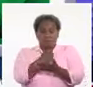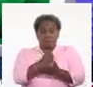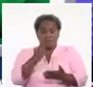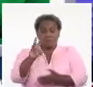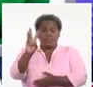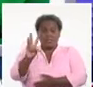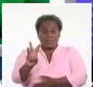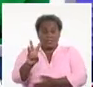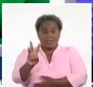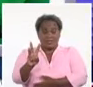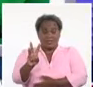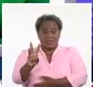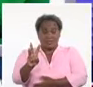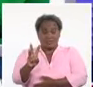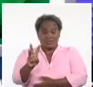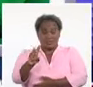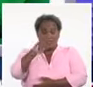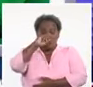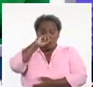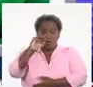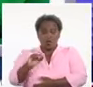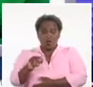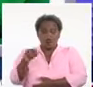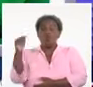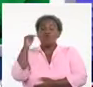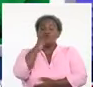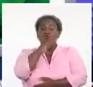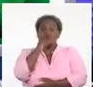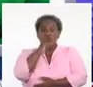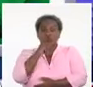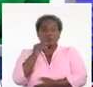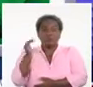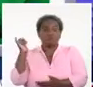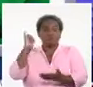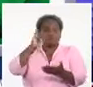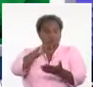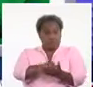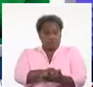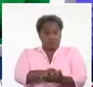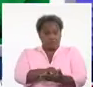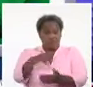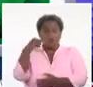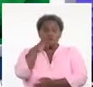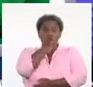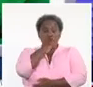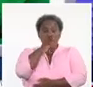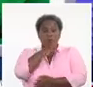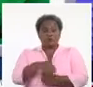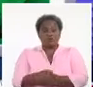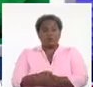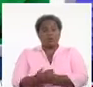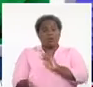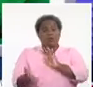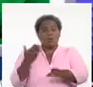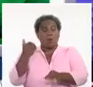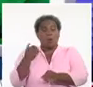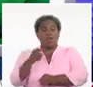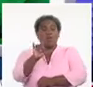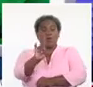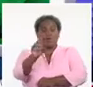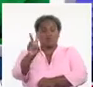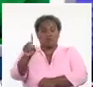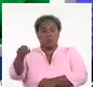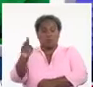3 pacientes en edades pediátricas rusos, importados de Rusia, se ha recuperado el